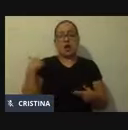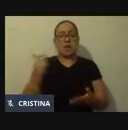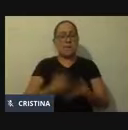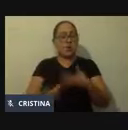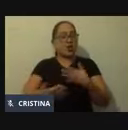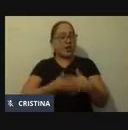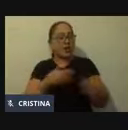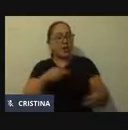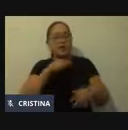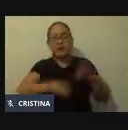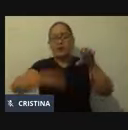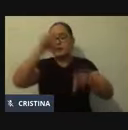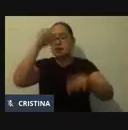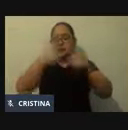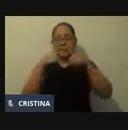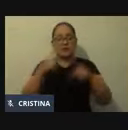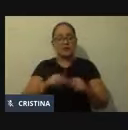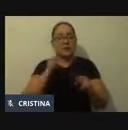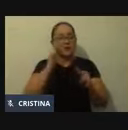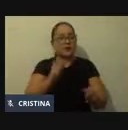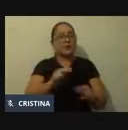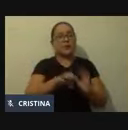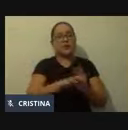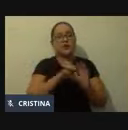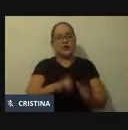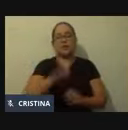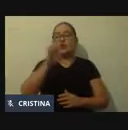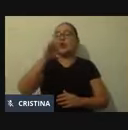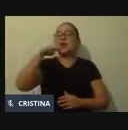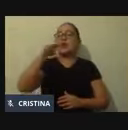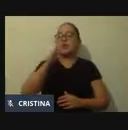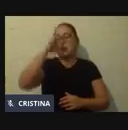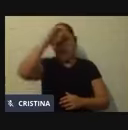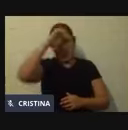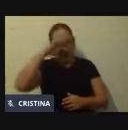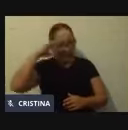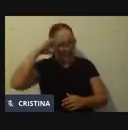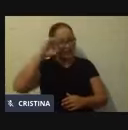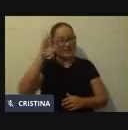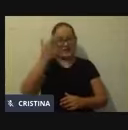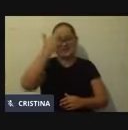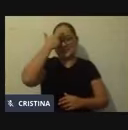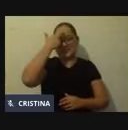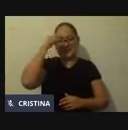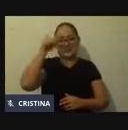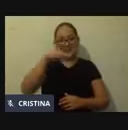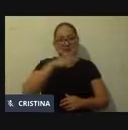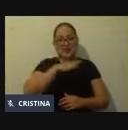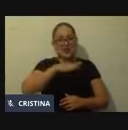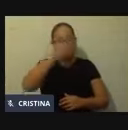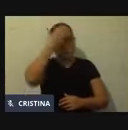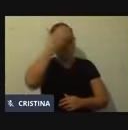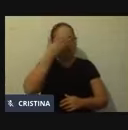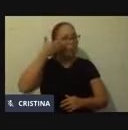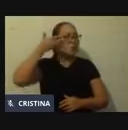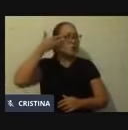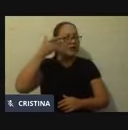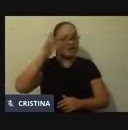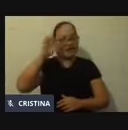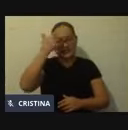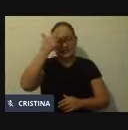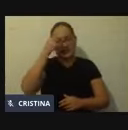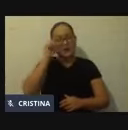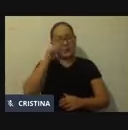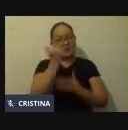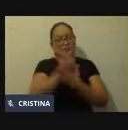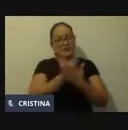a ver, también hablo de los emos, ¿no? No sé si se acuerdan de los emos, hasta está ahí el monito, ¿no? Hicimos ilustrado bien